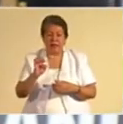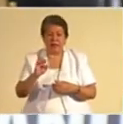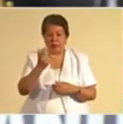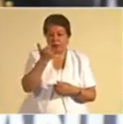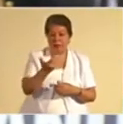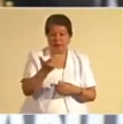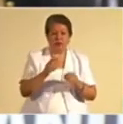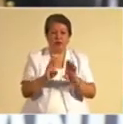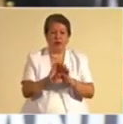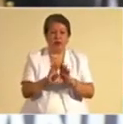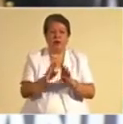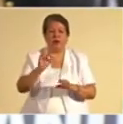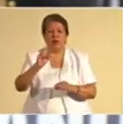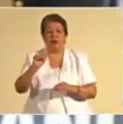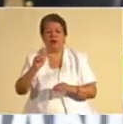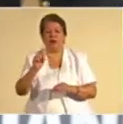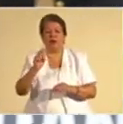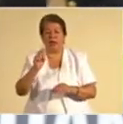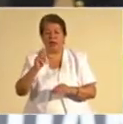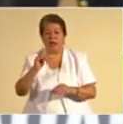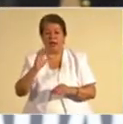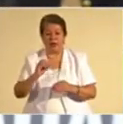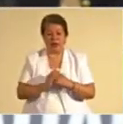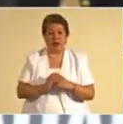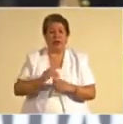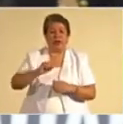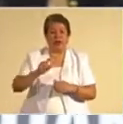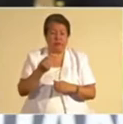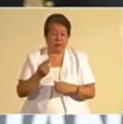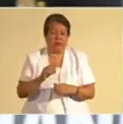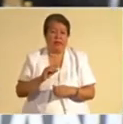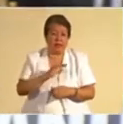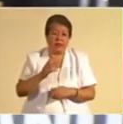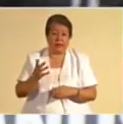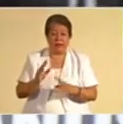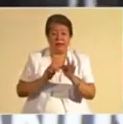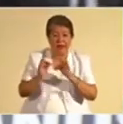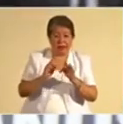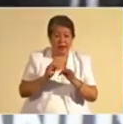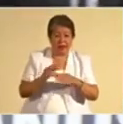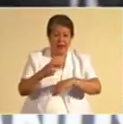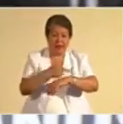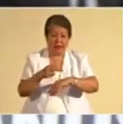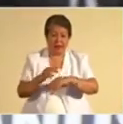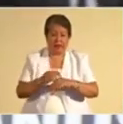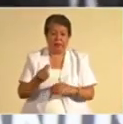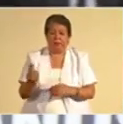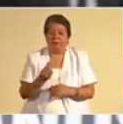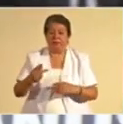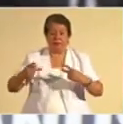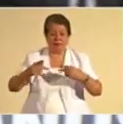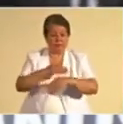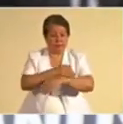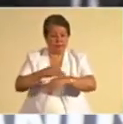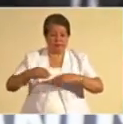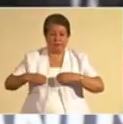como salario. Eso es nuestra propuesta y eso es lo que vamos a llevar a cabo, porque al final de cuentas lo que pretendemos nosotros es una familia digna, que viva con